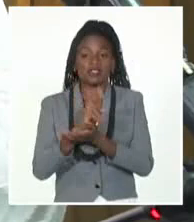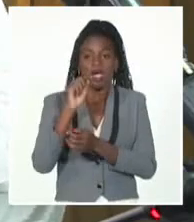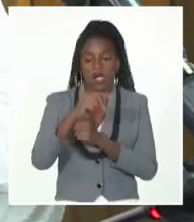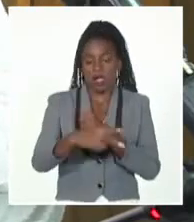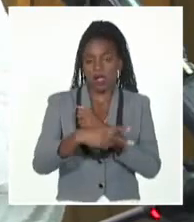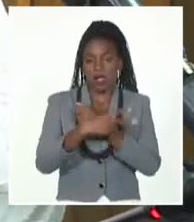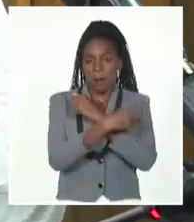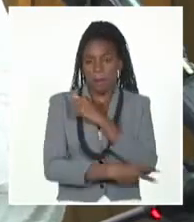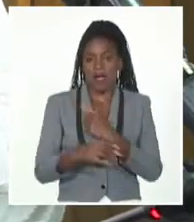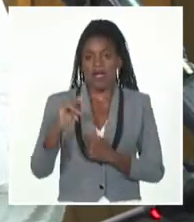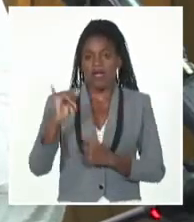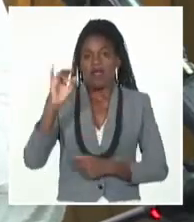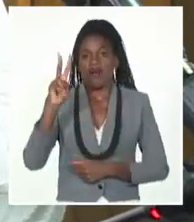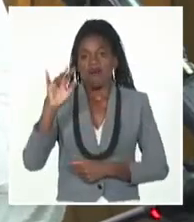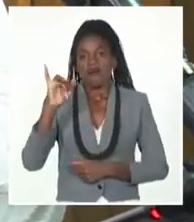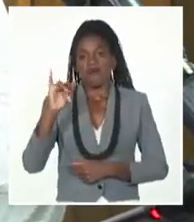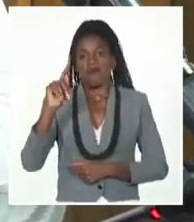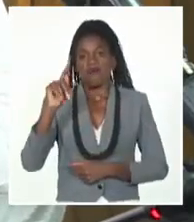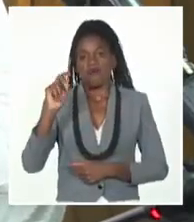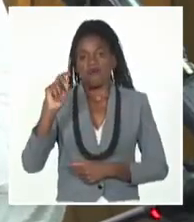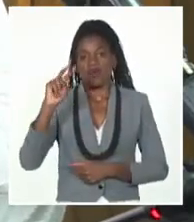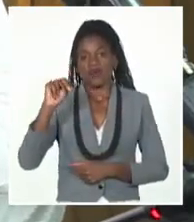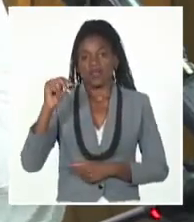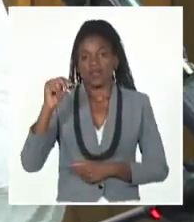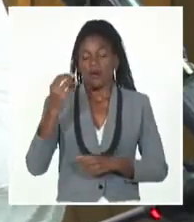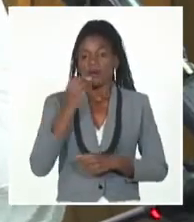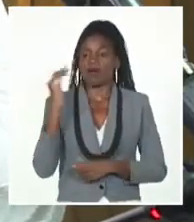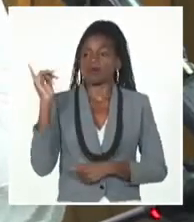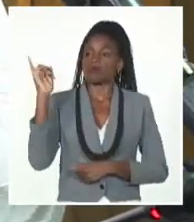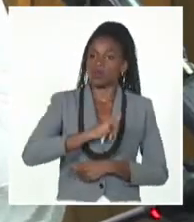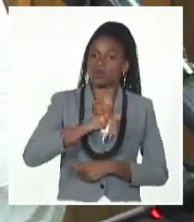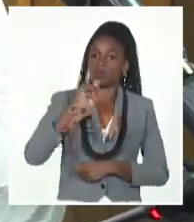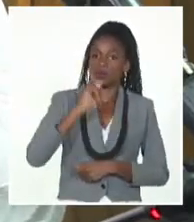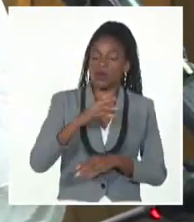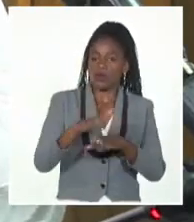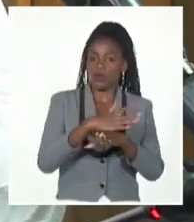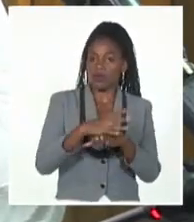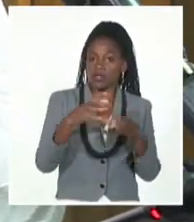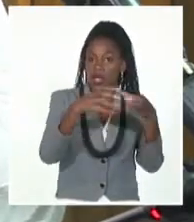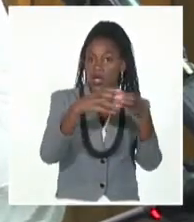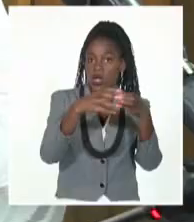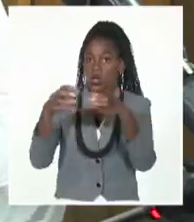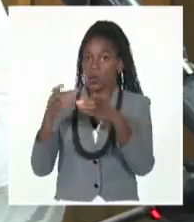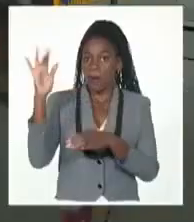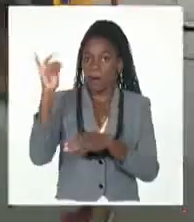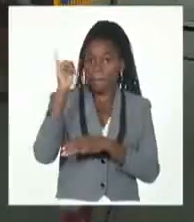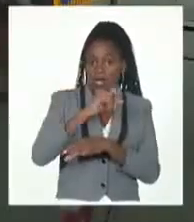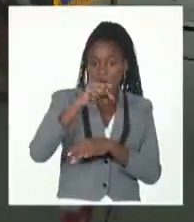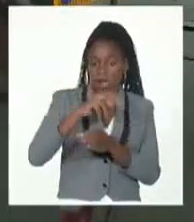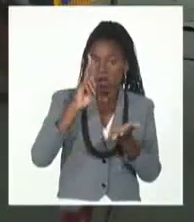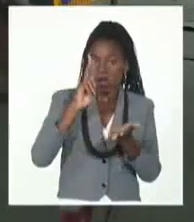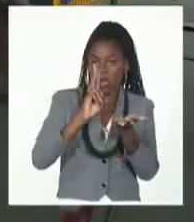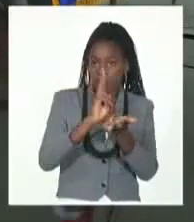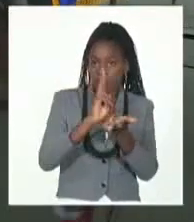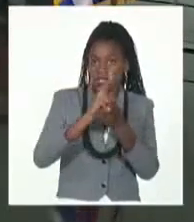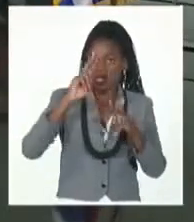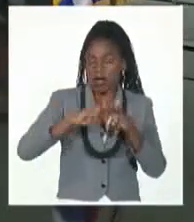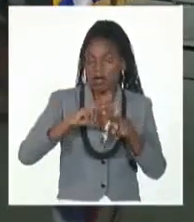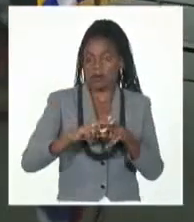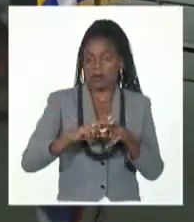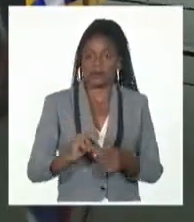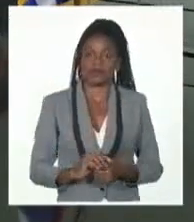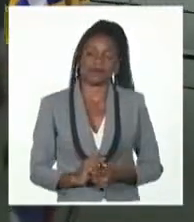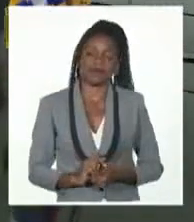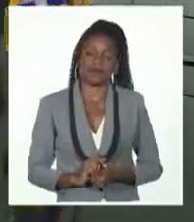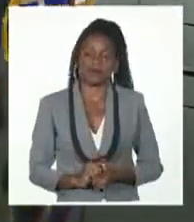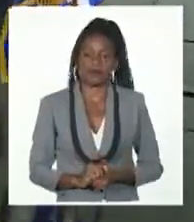tenido el honor de poder recibir varias delegaciones de Vietnam durante estas últimas semanas aquí en La Habana. Por su parte, Le Quoc Minh reiteró